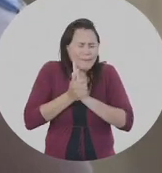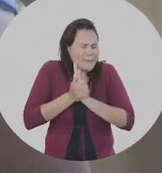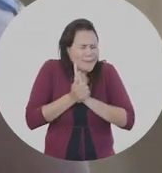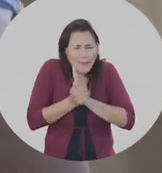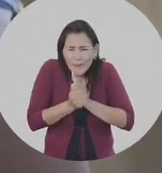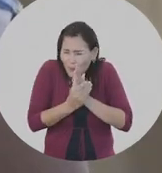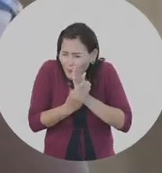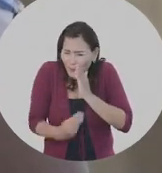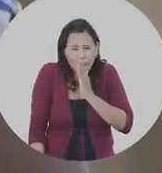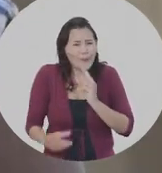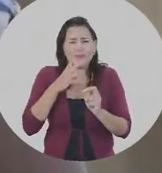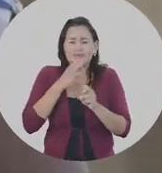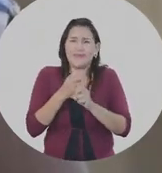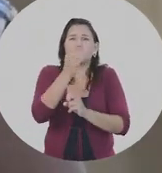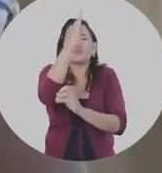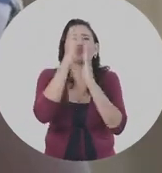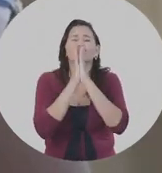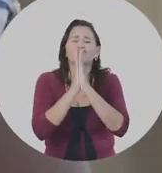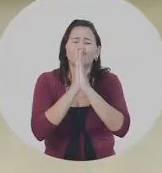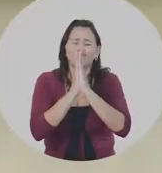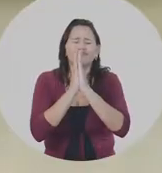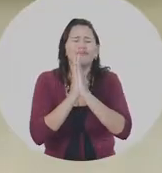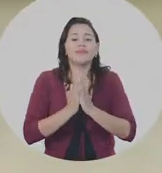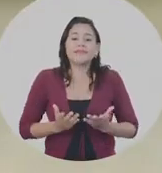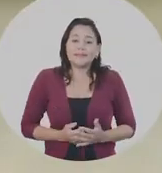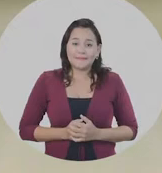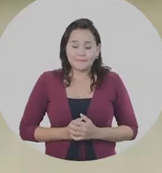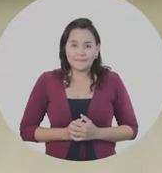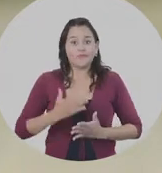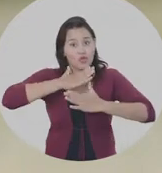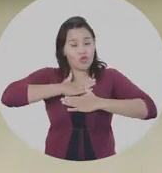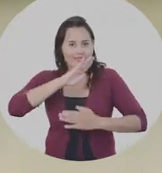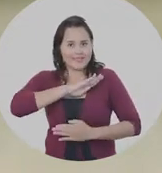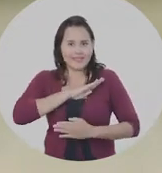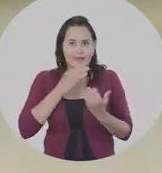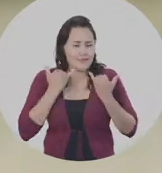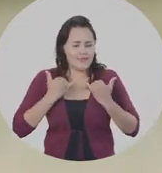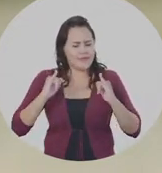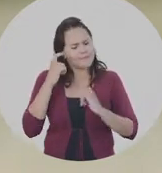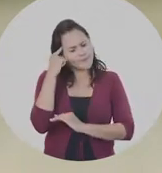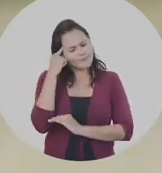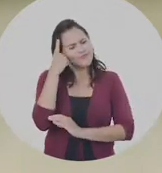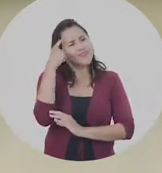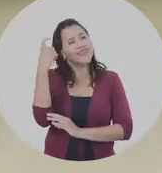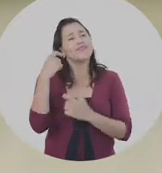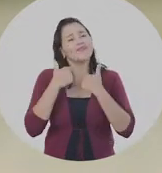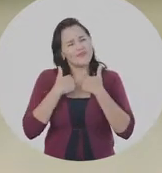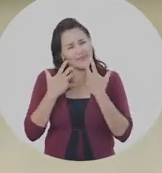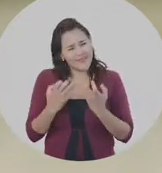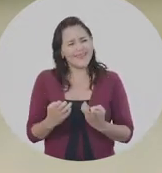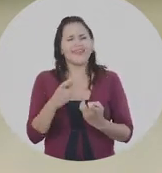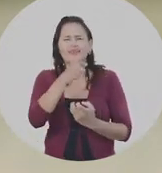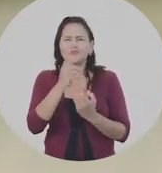somos demasiado pobres. Y yo le pedía mucho a Dios cuando yo terminé mi bachillerato, tuve como sueño